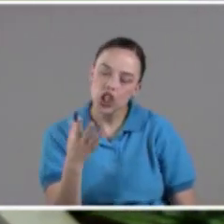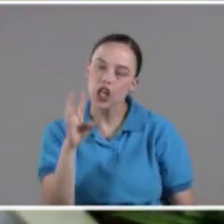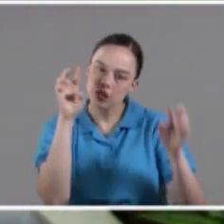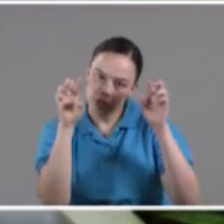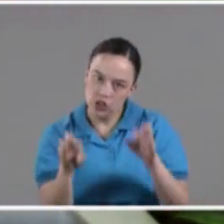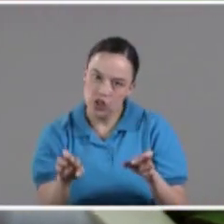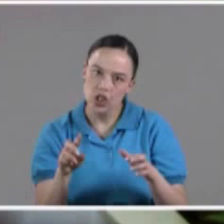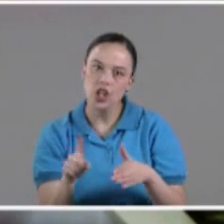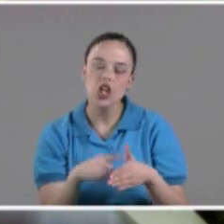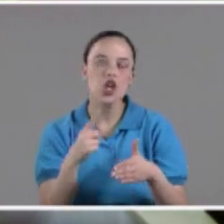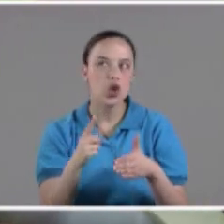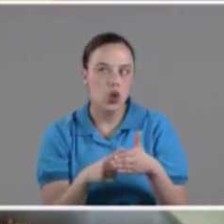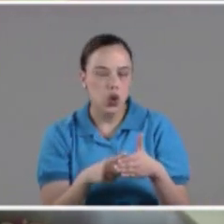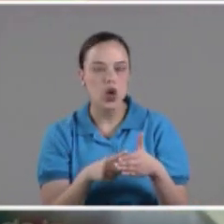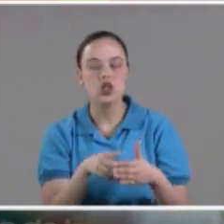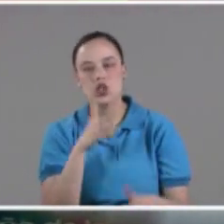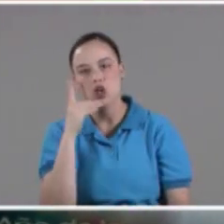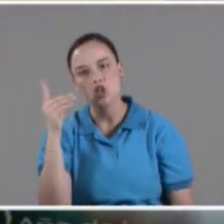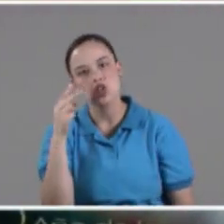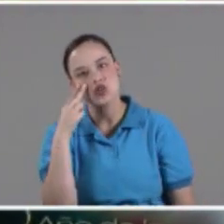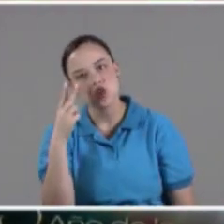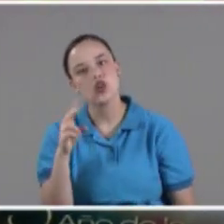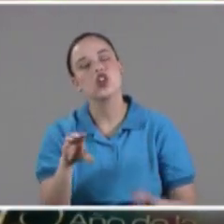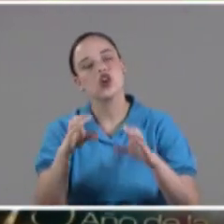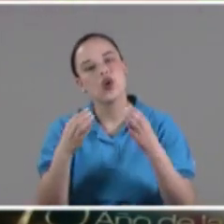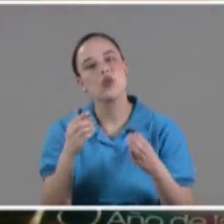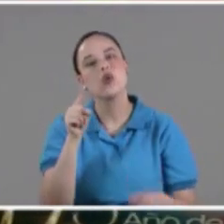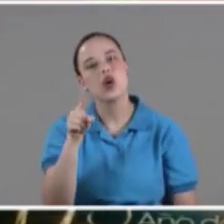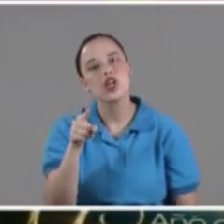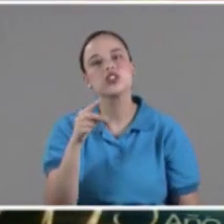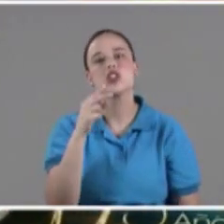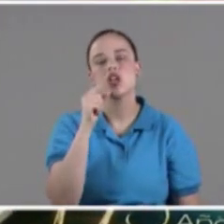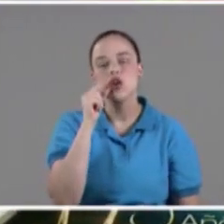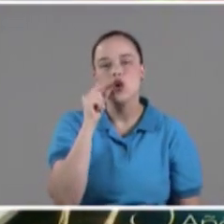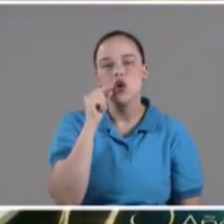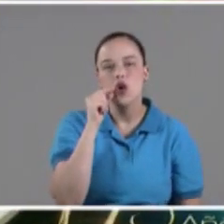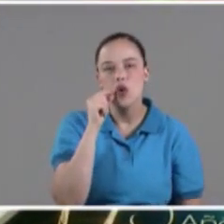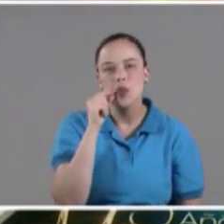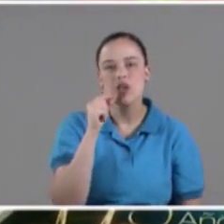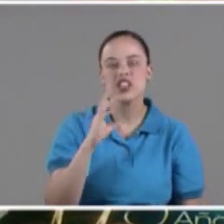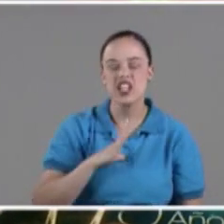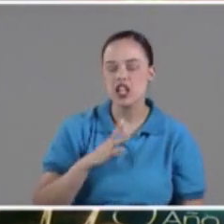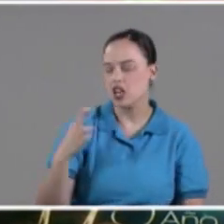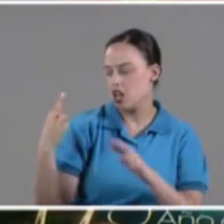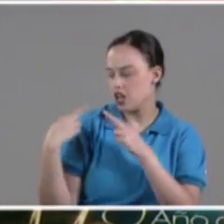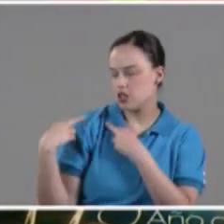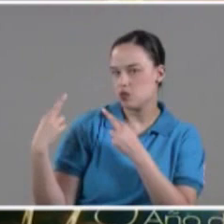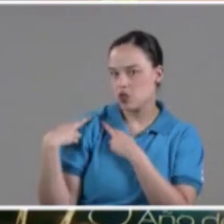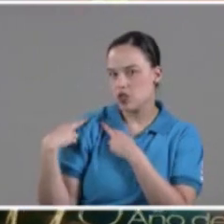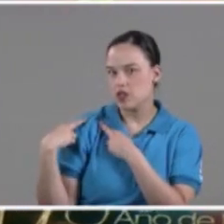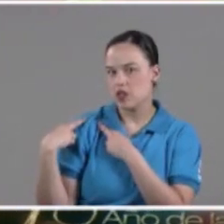y cuando Dios se dio cuenta de cómo este hombre asumía su responsabilidad